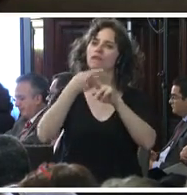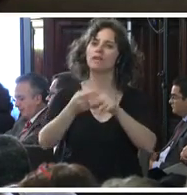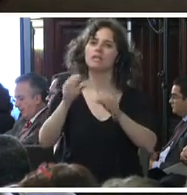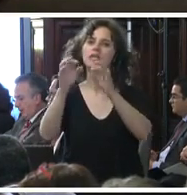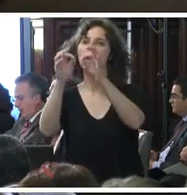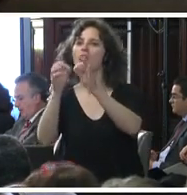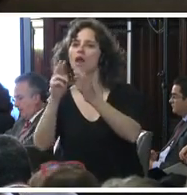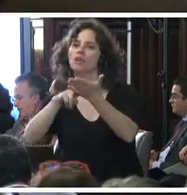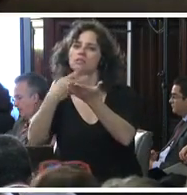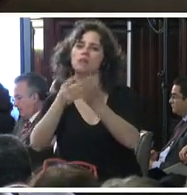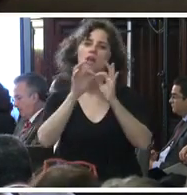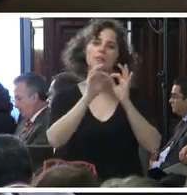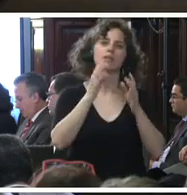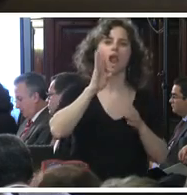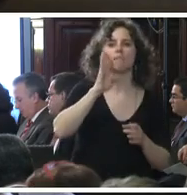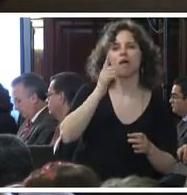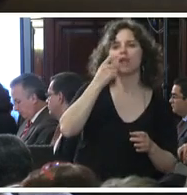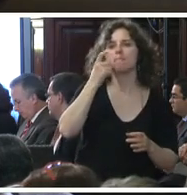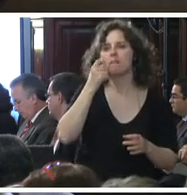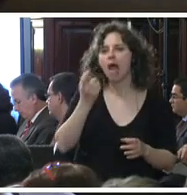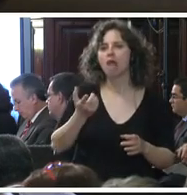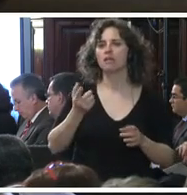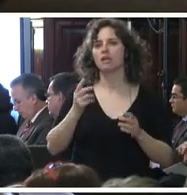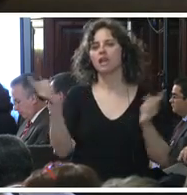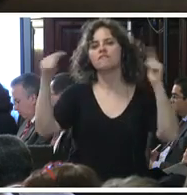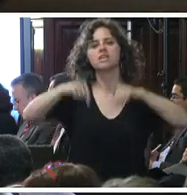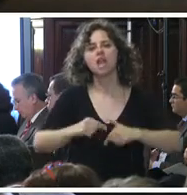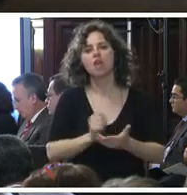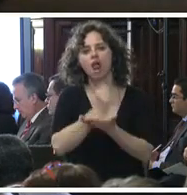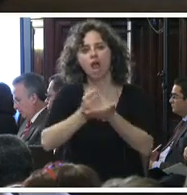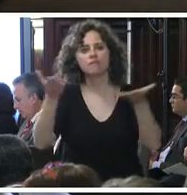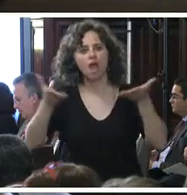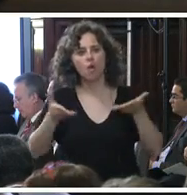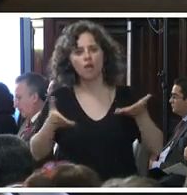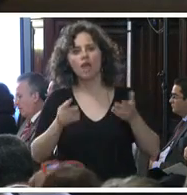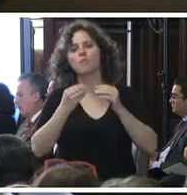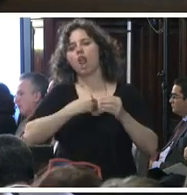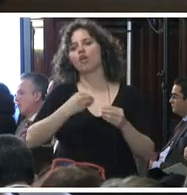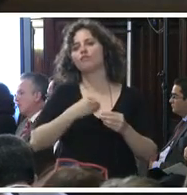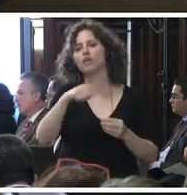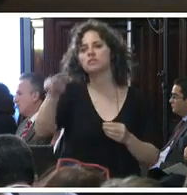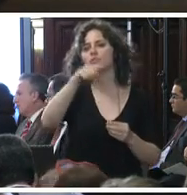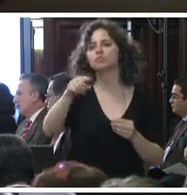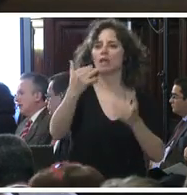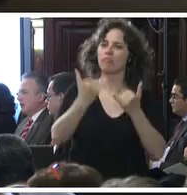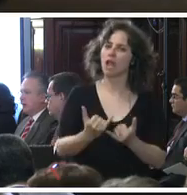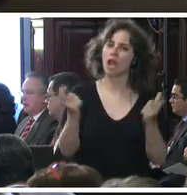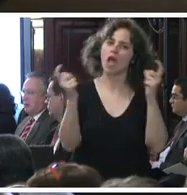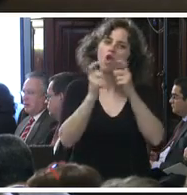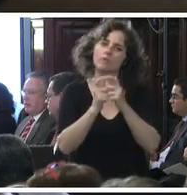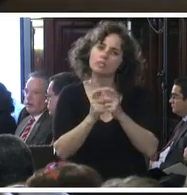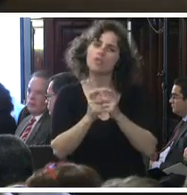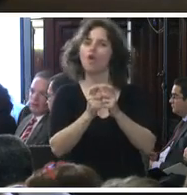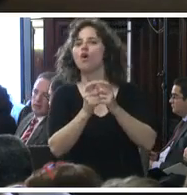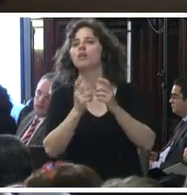en favor de ofrecer el folk de tracción avión de comisionado hijo de contingencia